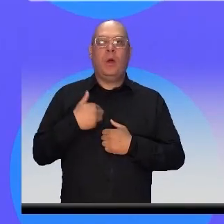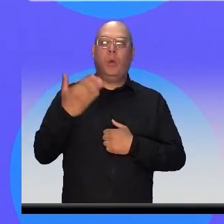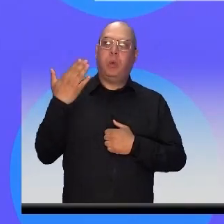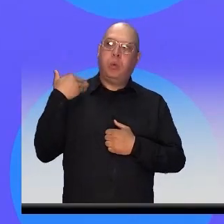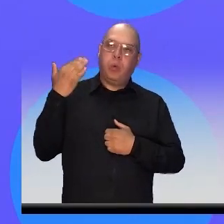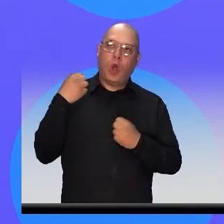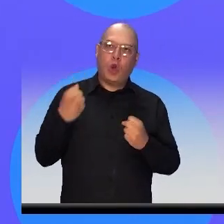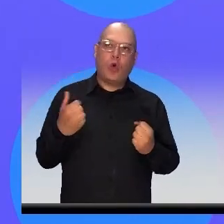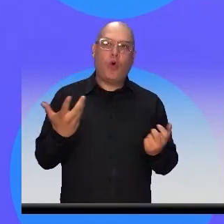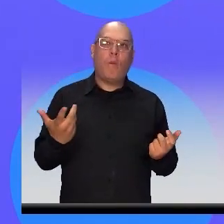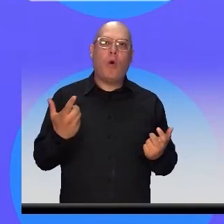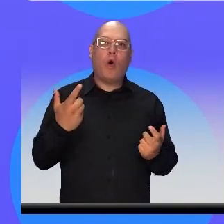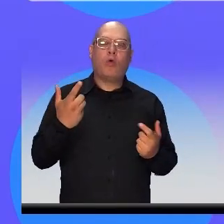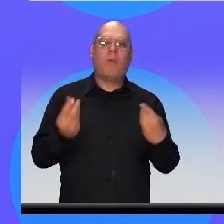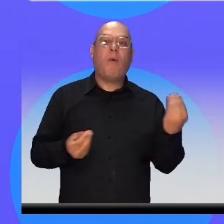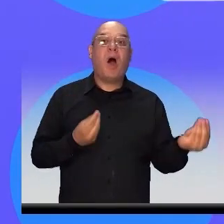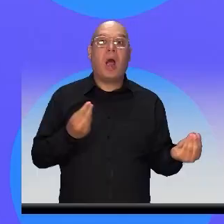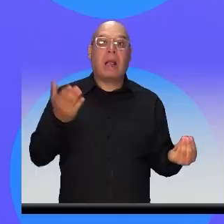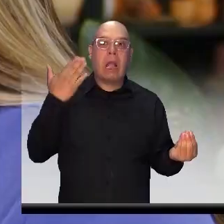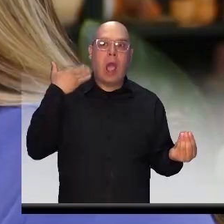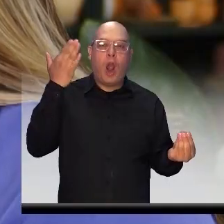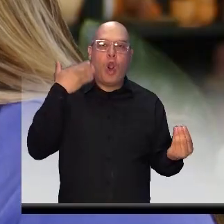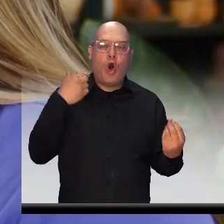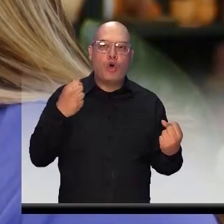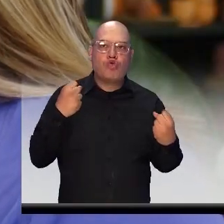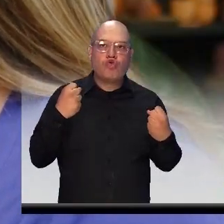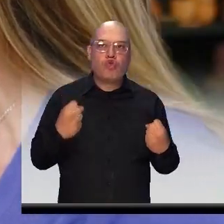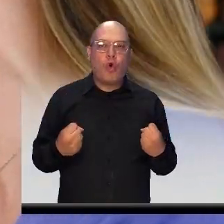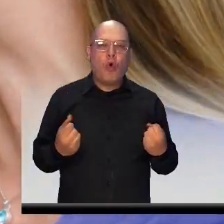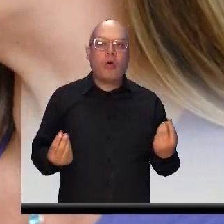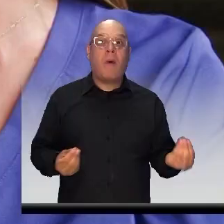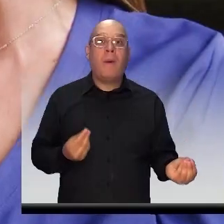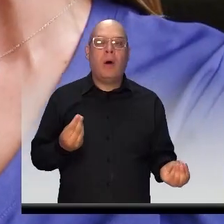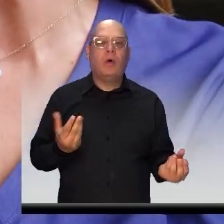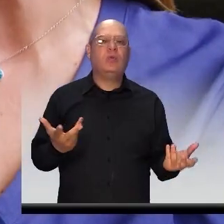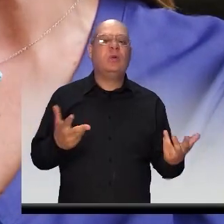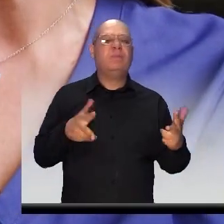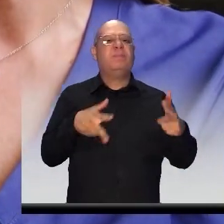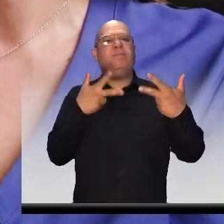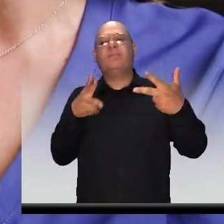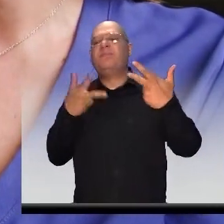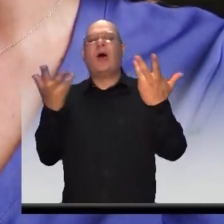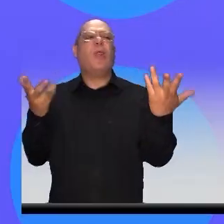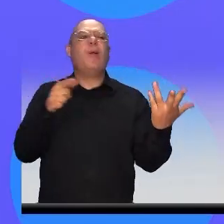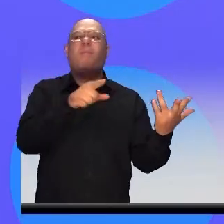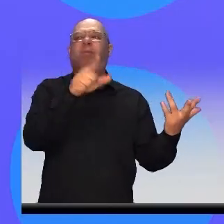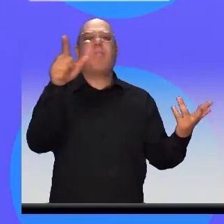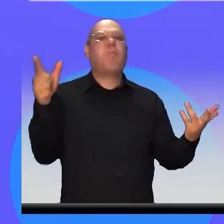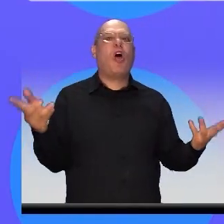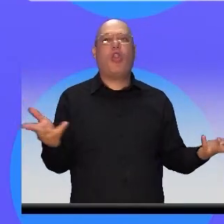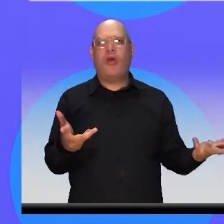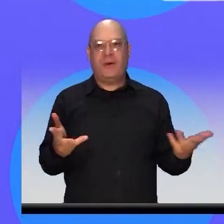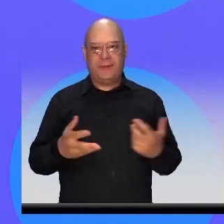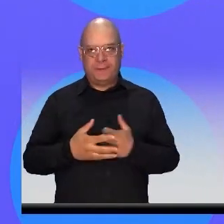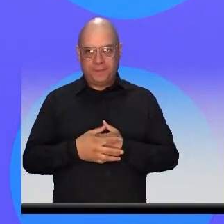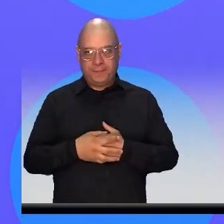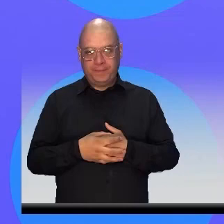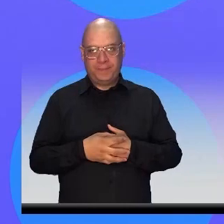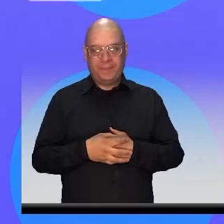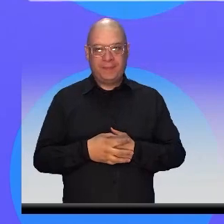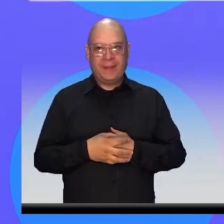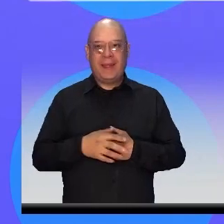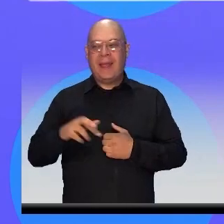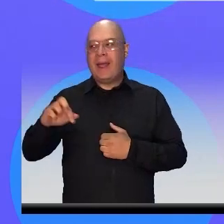han hecho estos días? ¡Qué calores tan impresionantes! ¿Desde dónde se conectan? Cuéntenme. A ver, Pedro, ¿qué